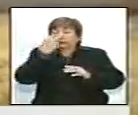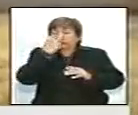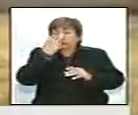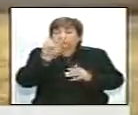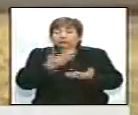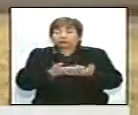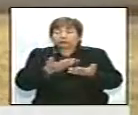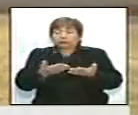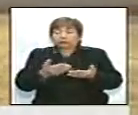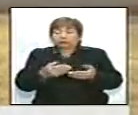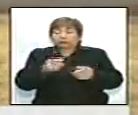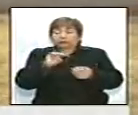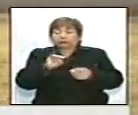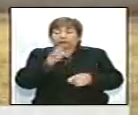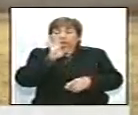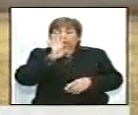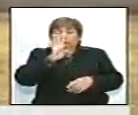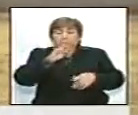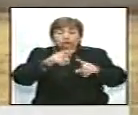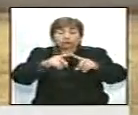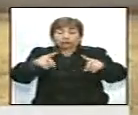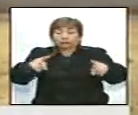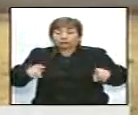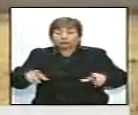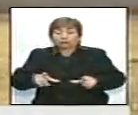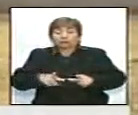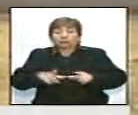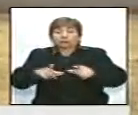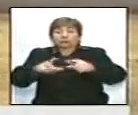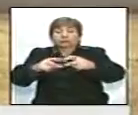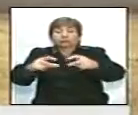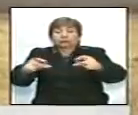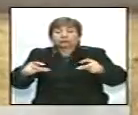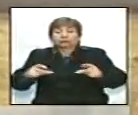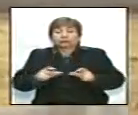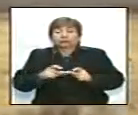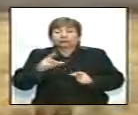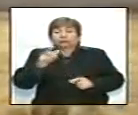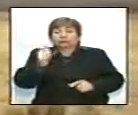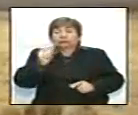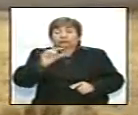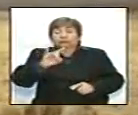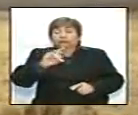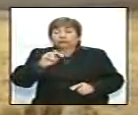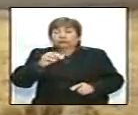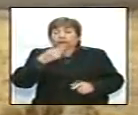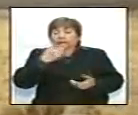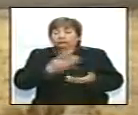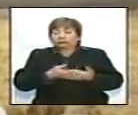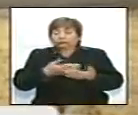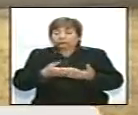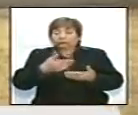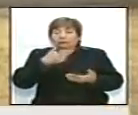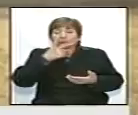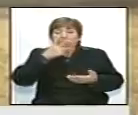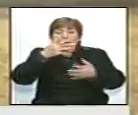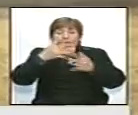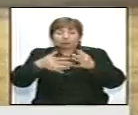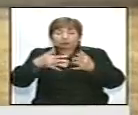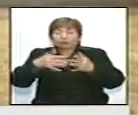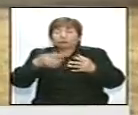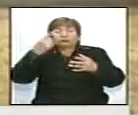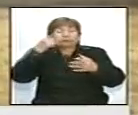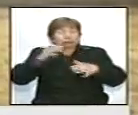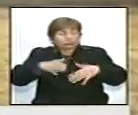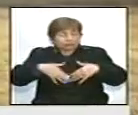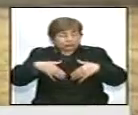visitar a estas cuatro lagunas que se requiere el trabajo de afianzamiento hídrico para